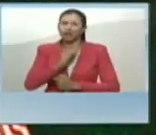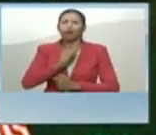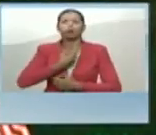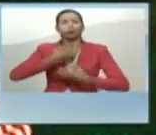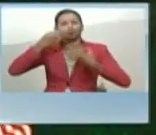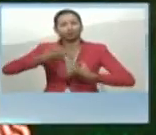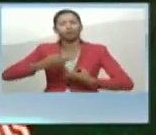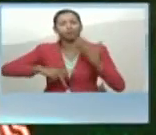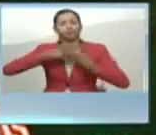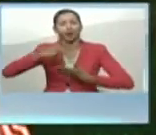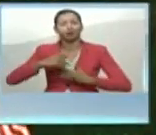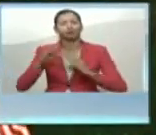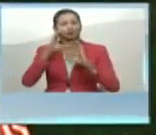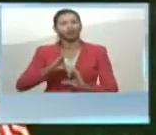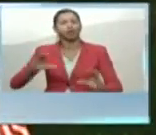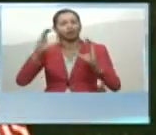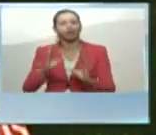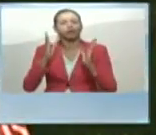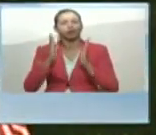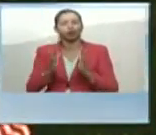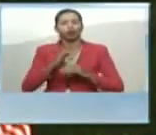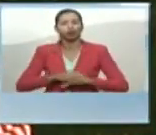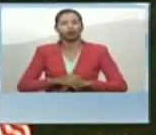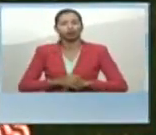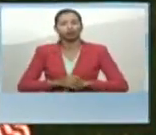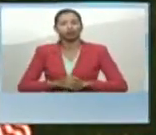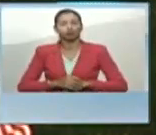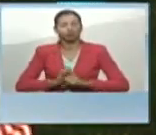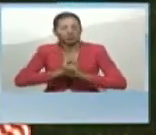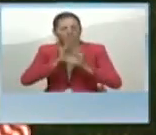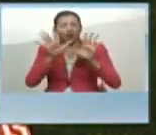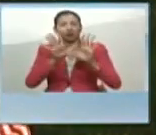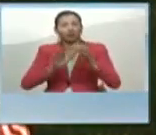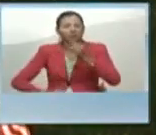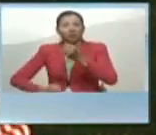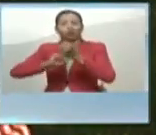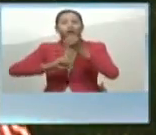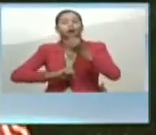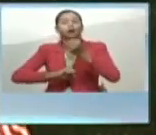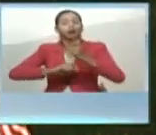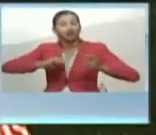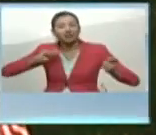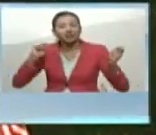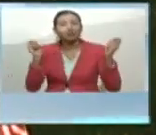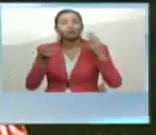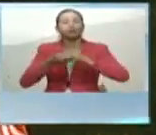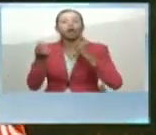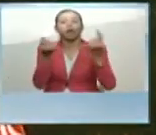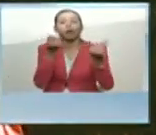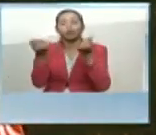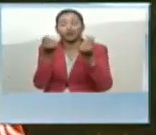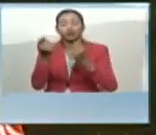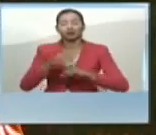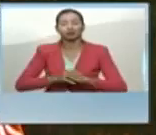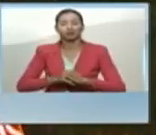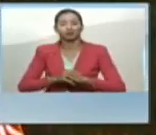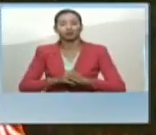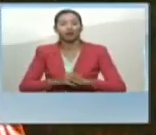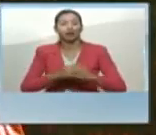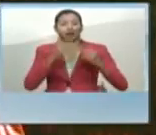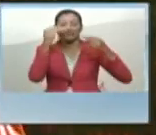científico, concreto, para la revolución económica productiva, por